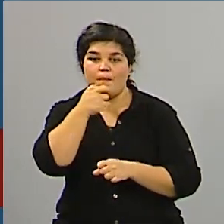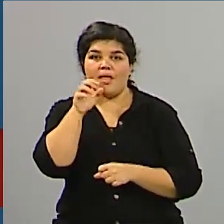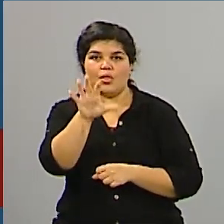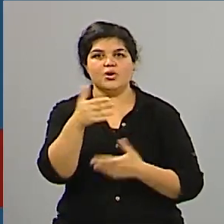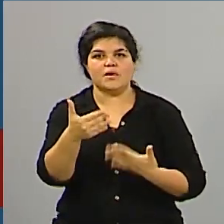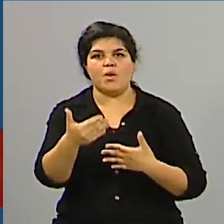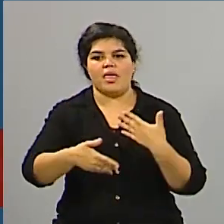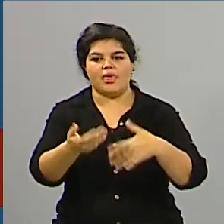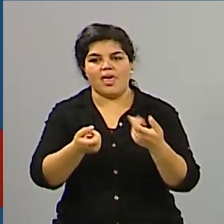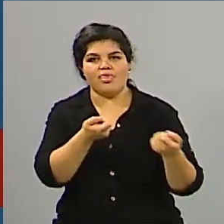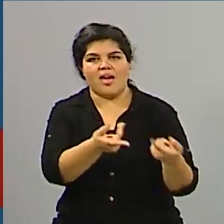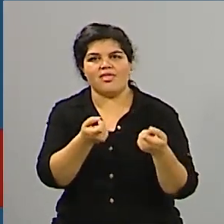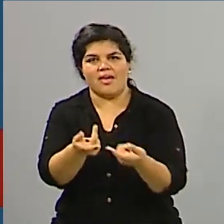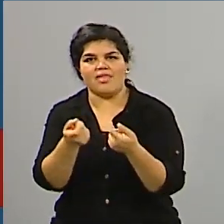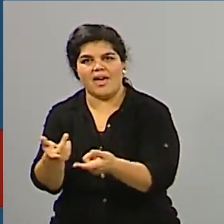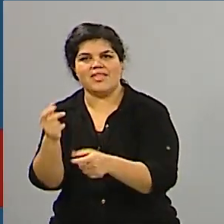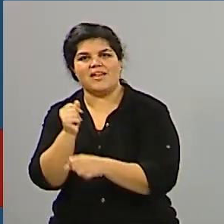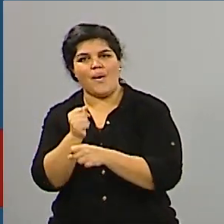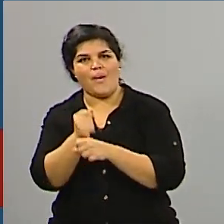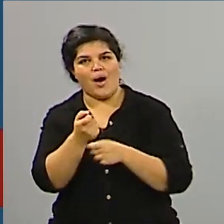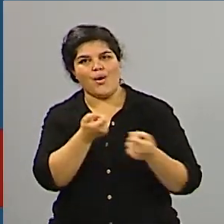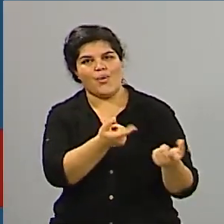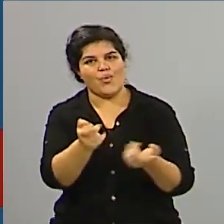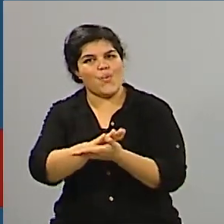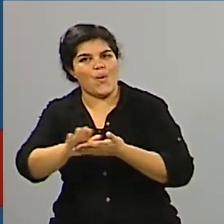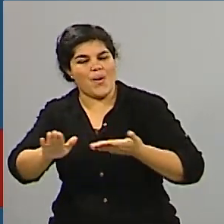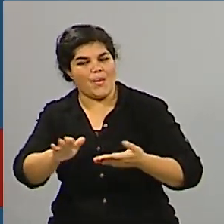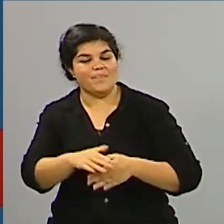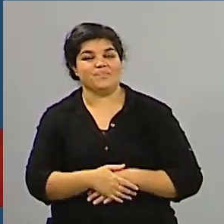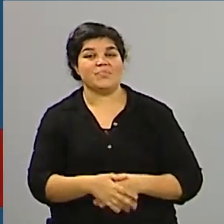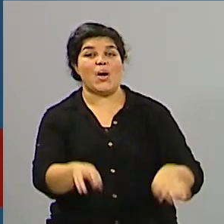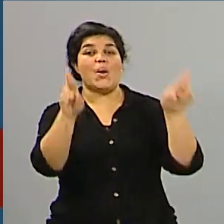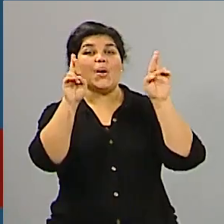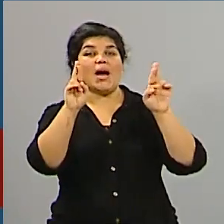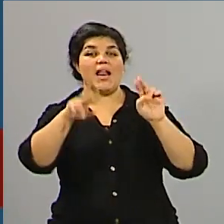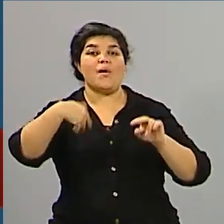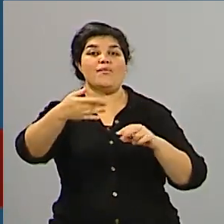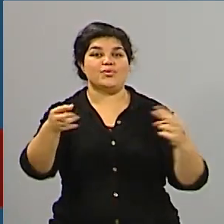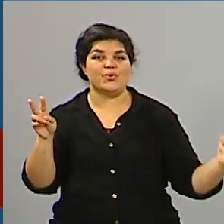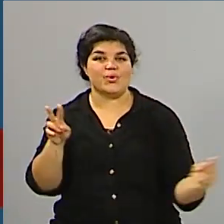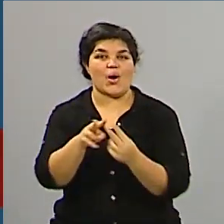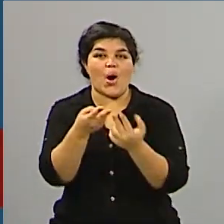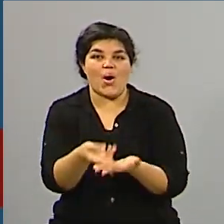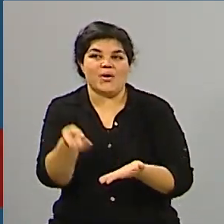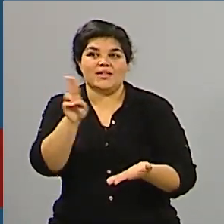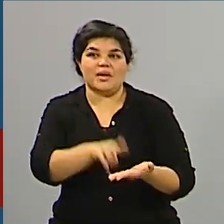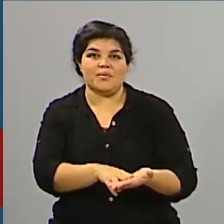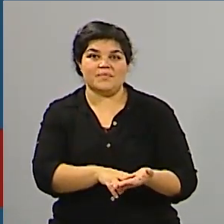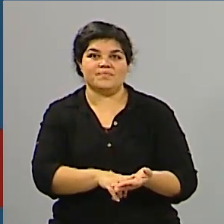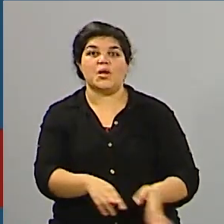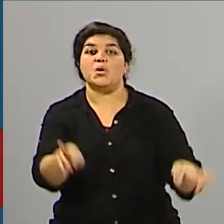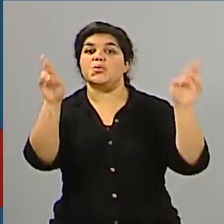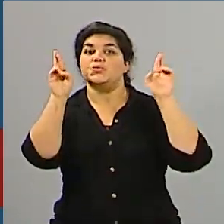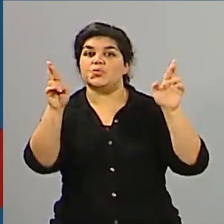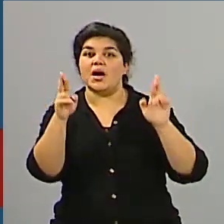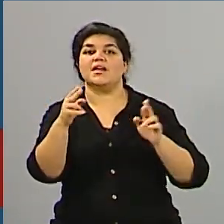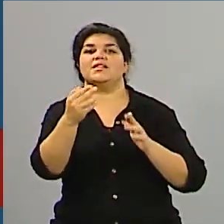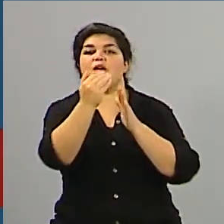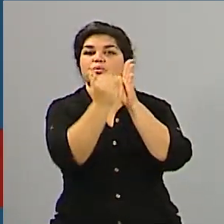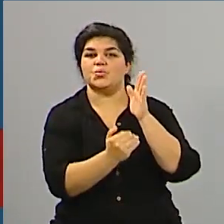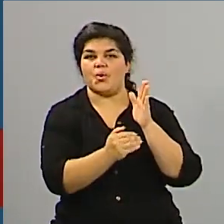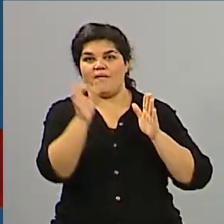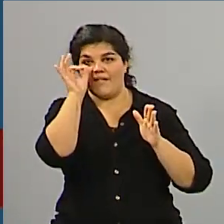hay lugares específicos para hacer estos congresos y convenciones que son muy buenos también. Entonces ayuda para todo